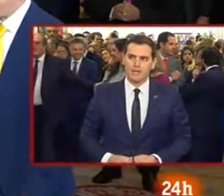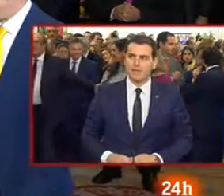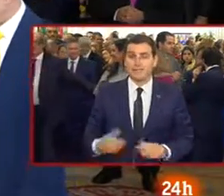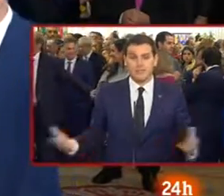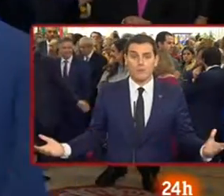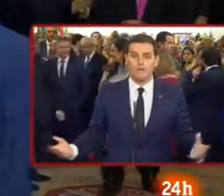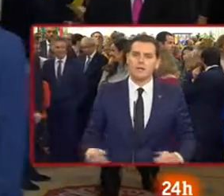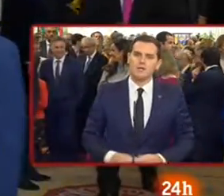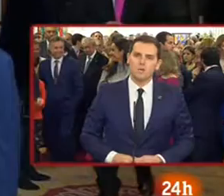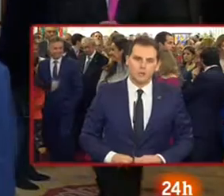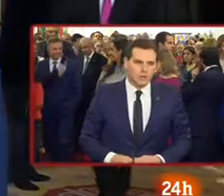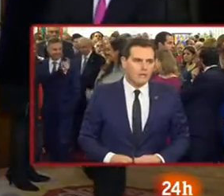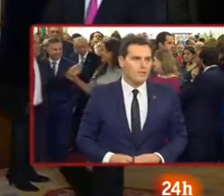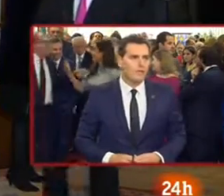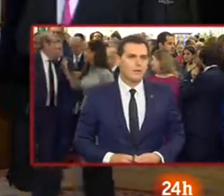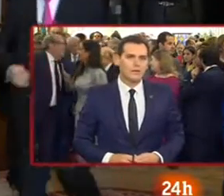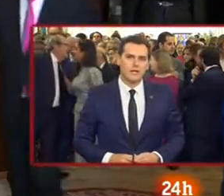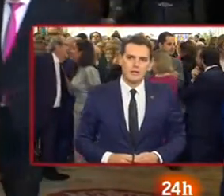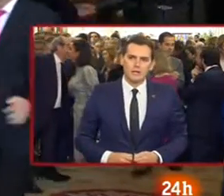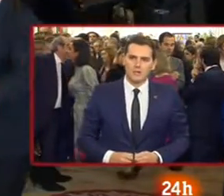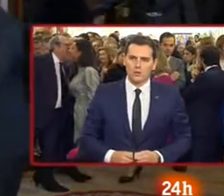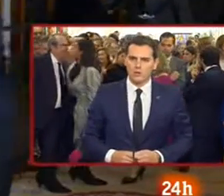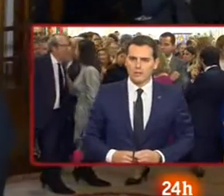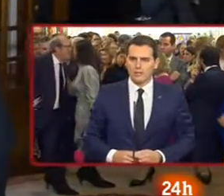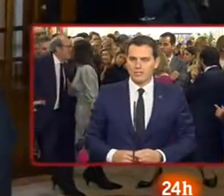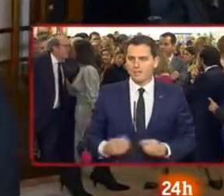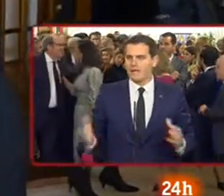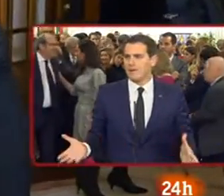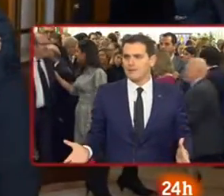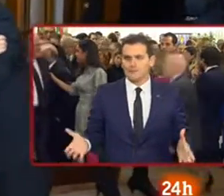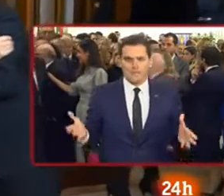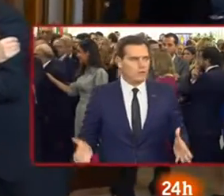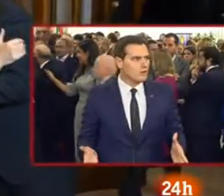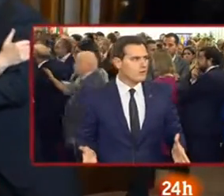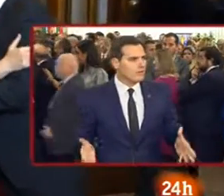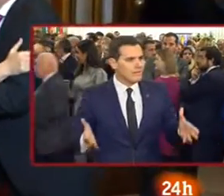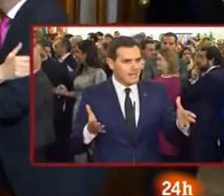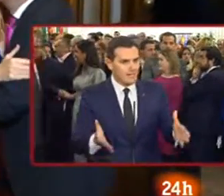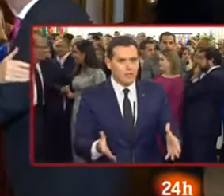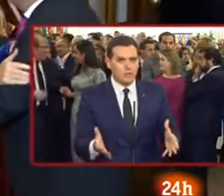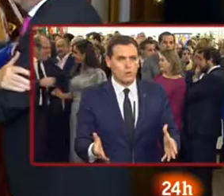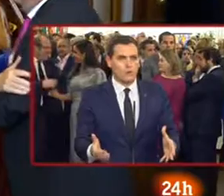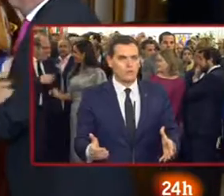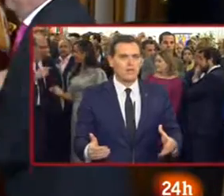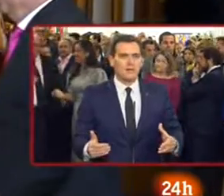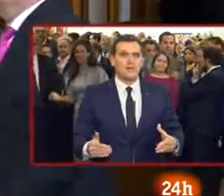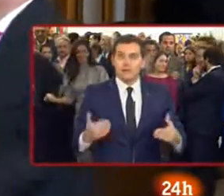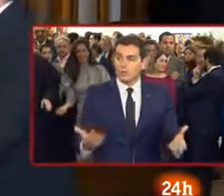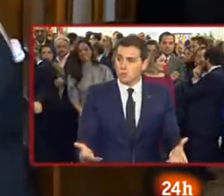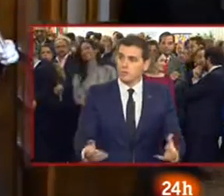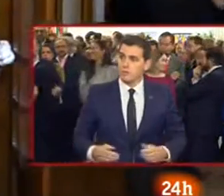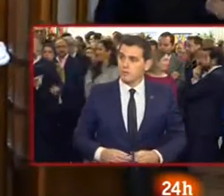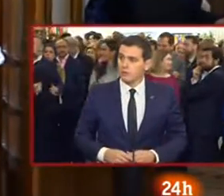a los separatistas, sino para solucionar y mejorar la vida del conjunto de españoles. Y para acabar, acabar, quiero recordar también que en Cataluña nos jugamos